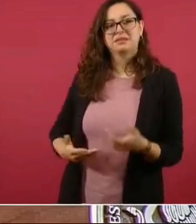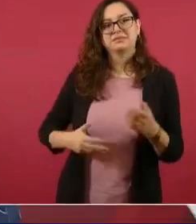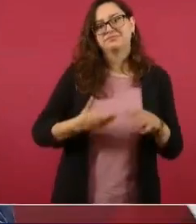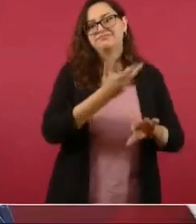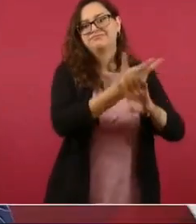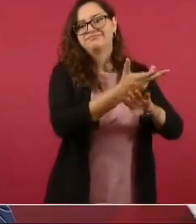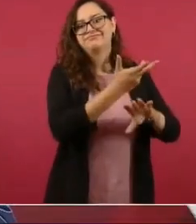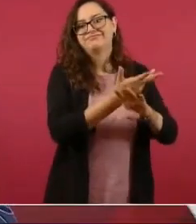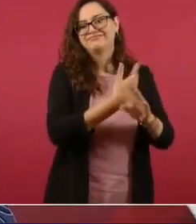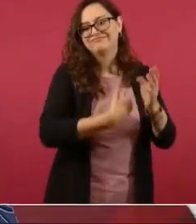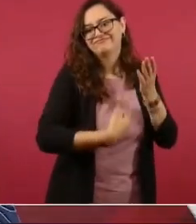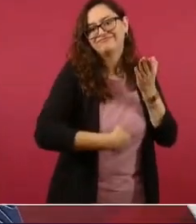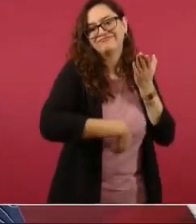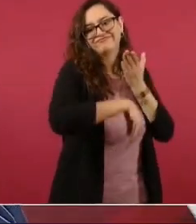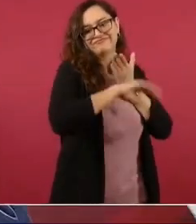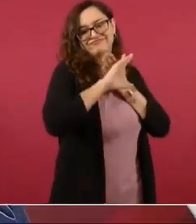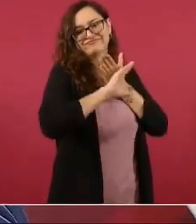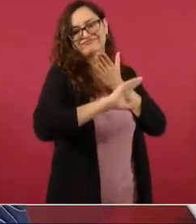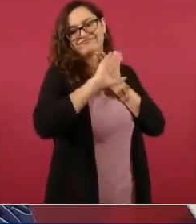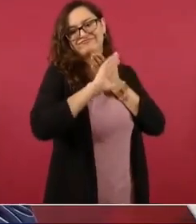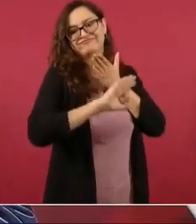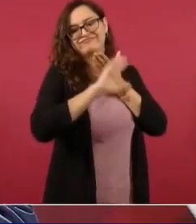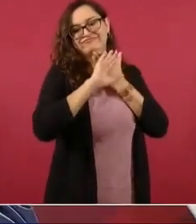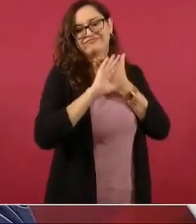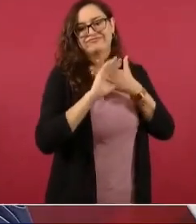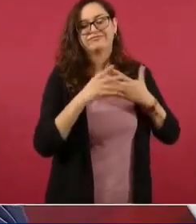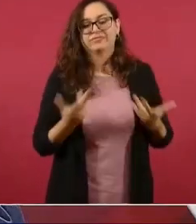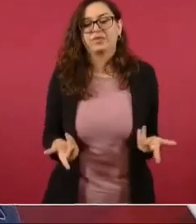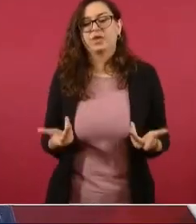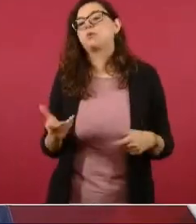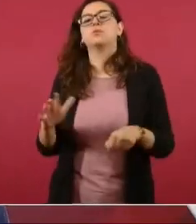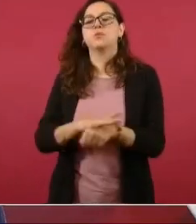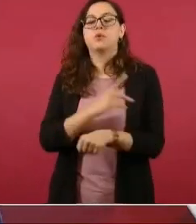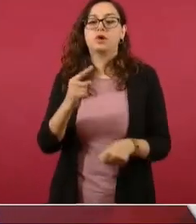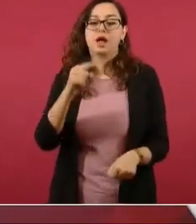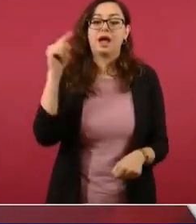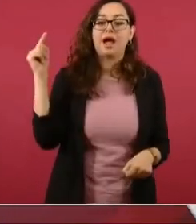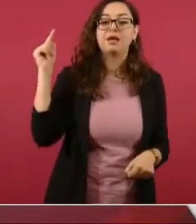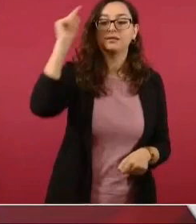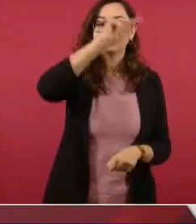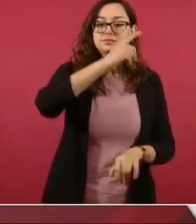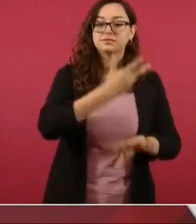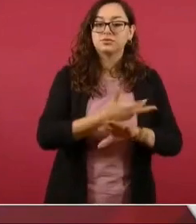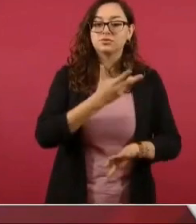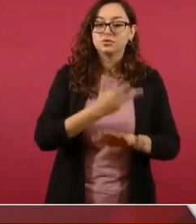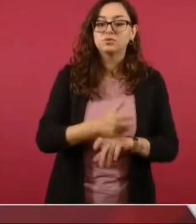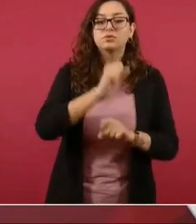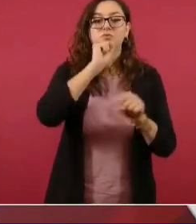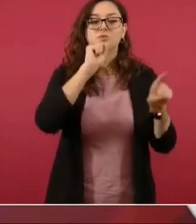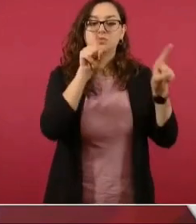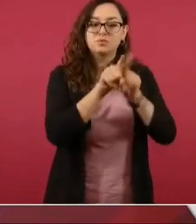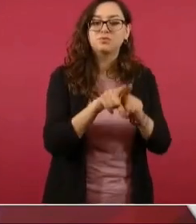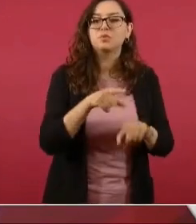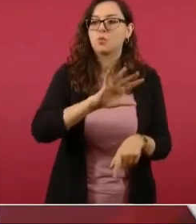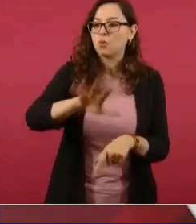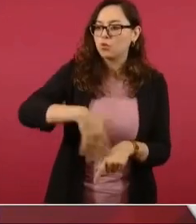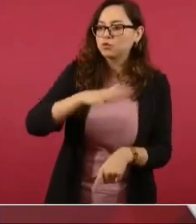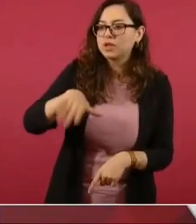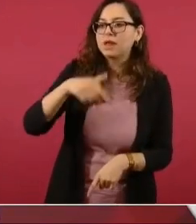quien es acusado allá de alguno de los delitos.